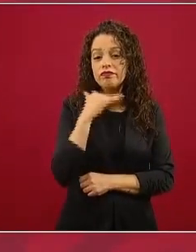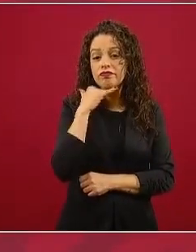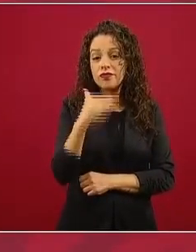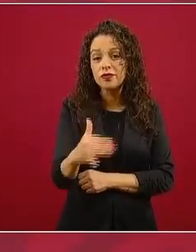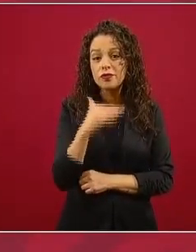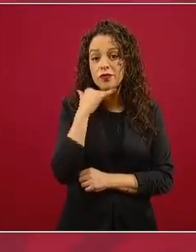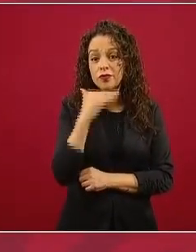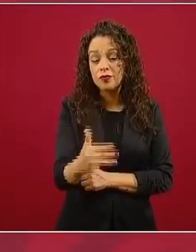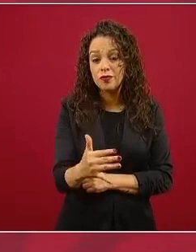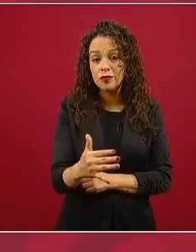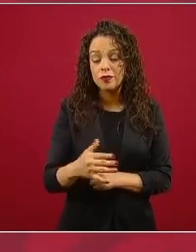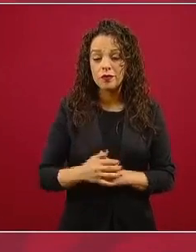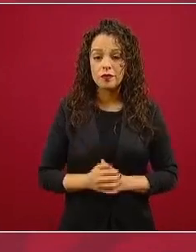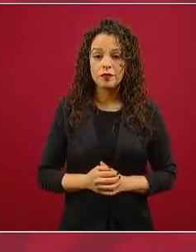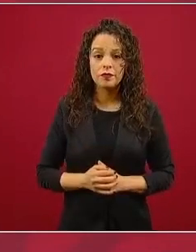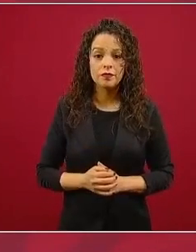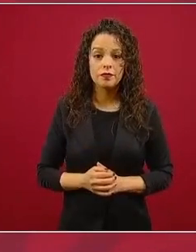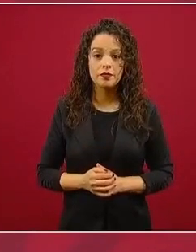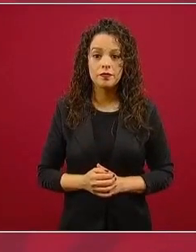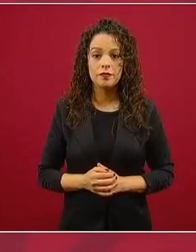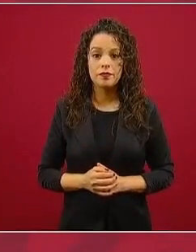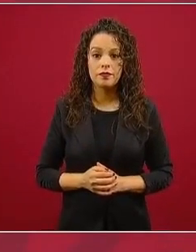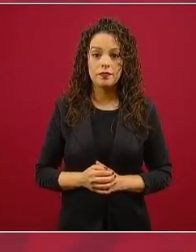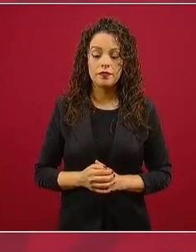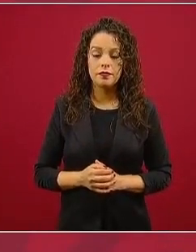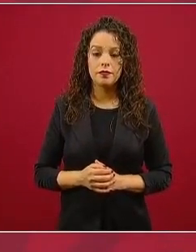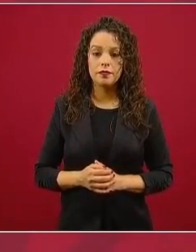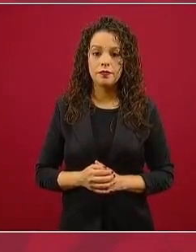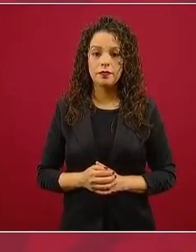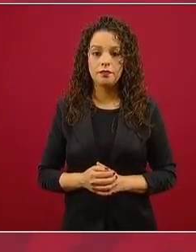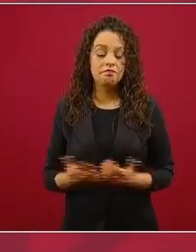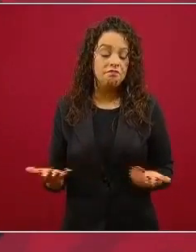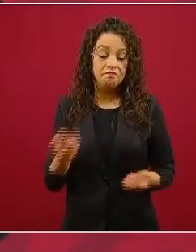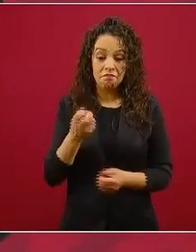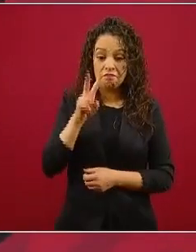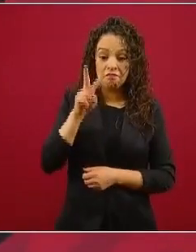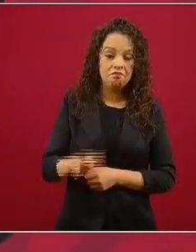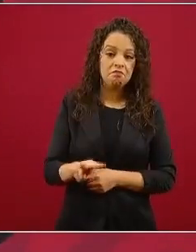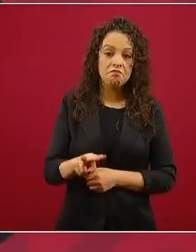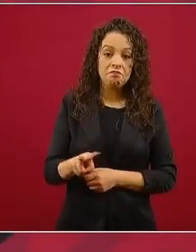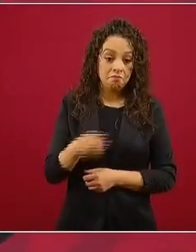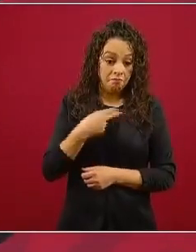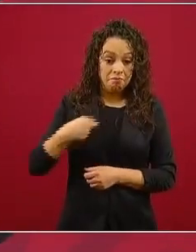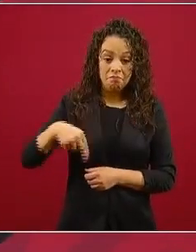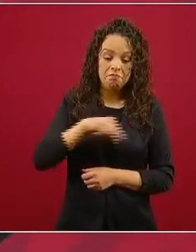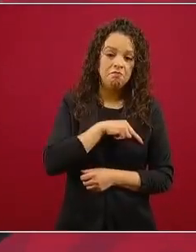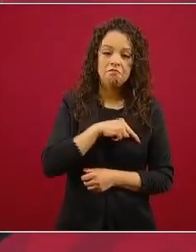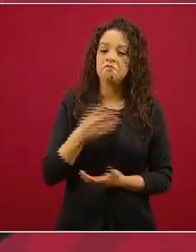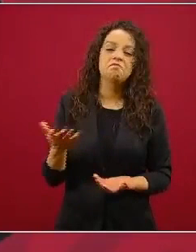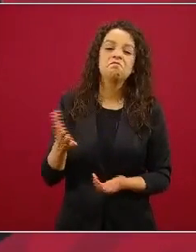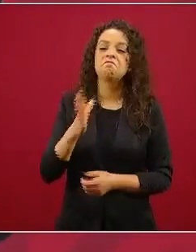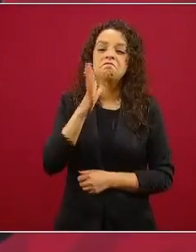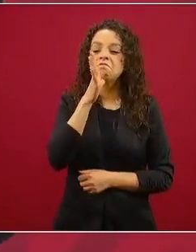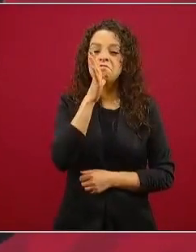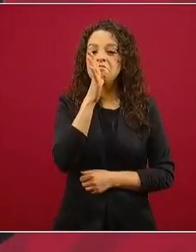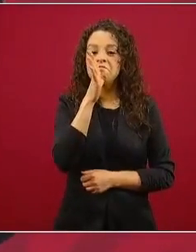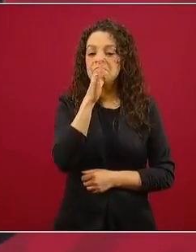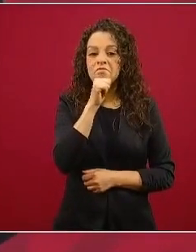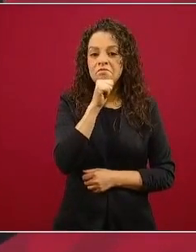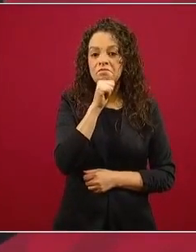y que no podemos nosotros